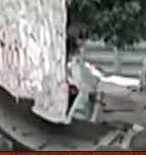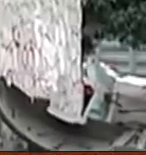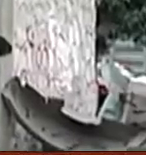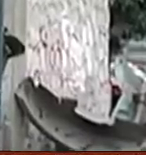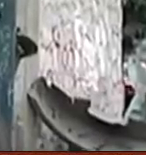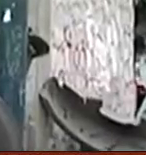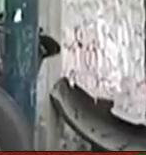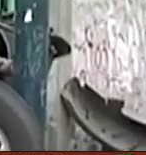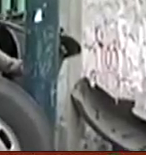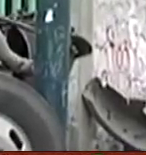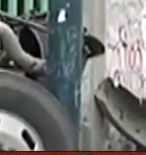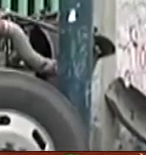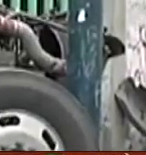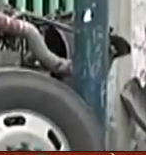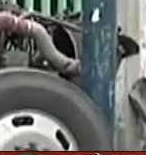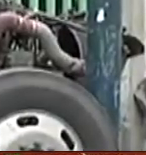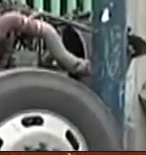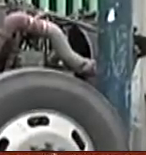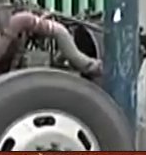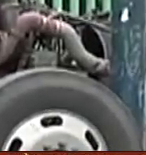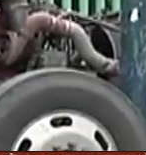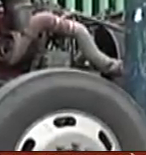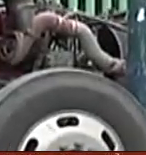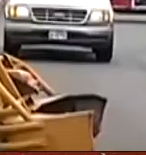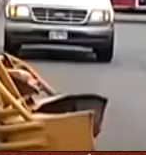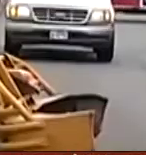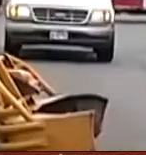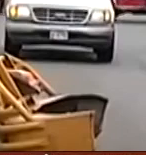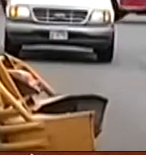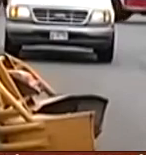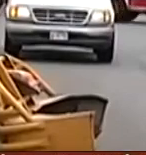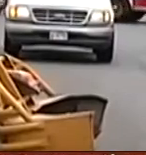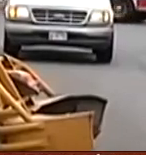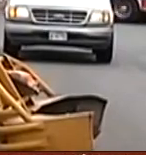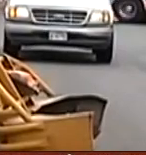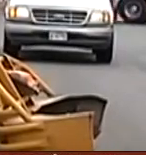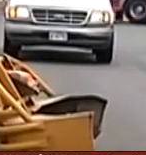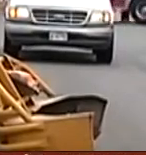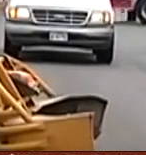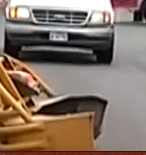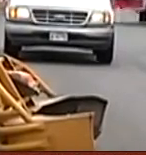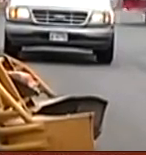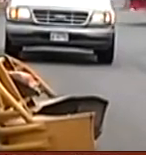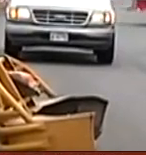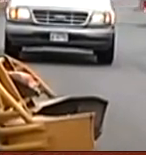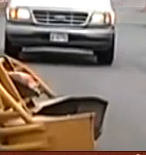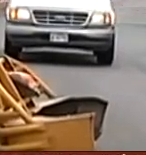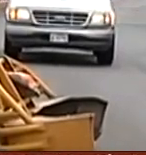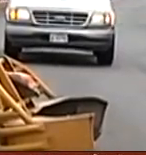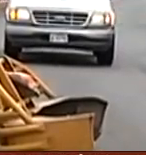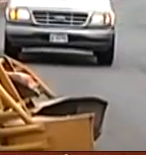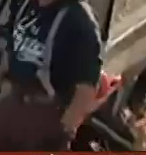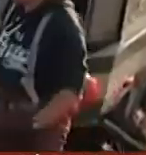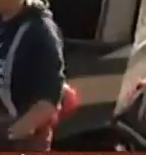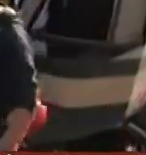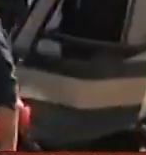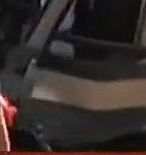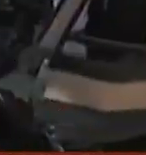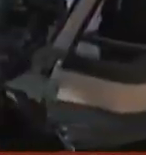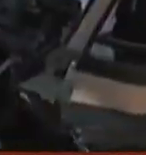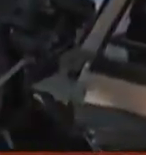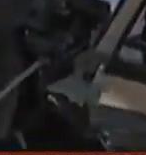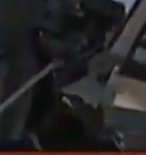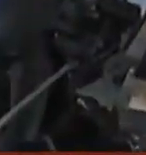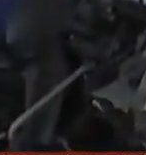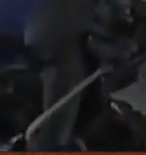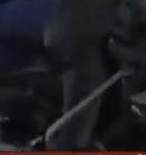el nivel de alcohol. Se trata de un tatuaje temporal que está ligado a un smartphone y que a través de Bluetooth